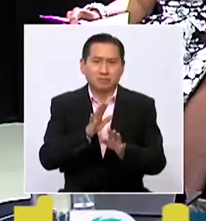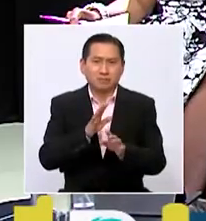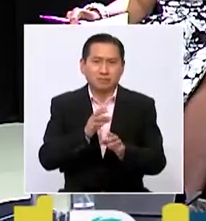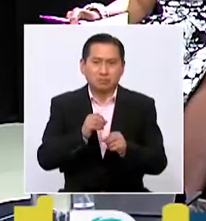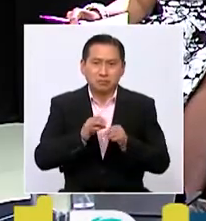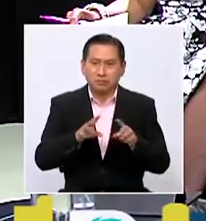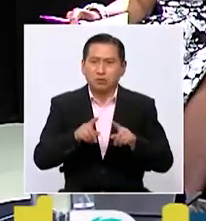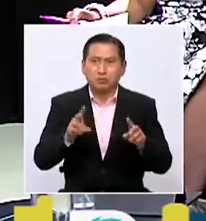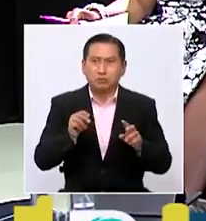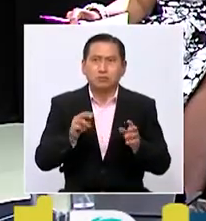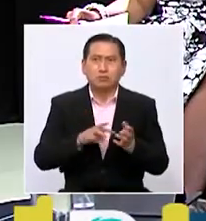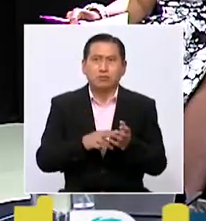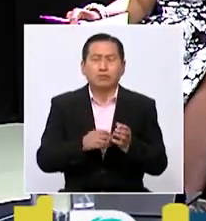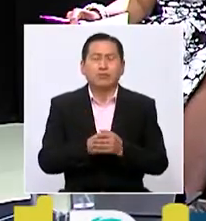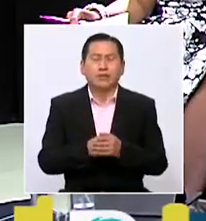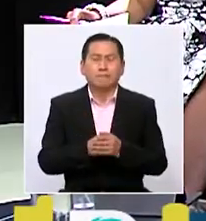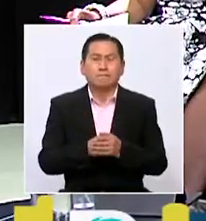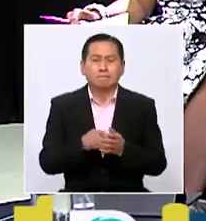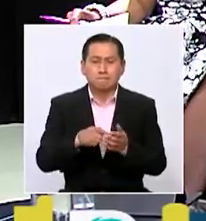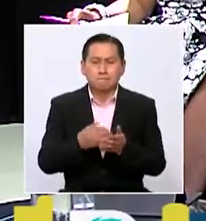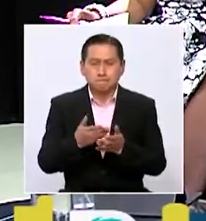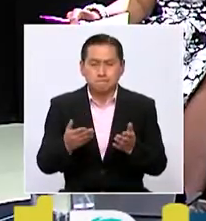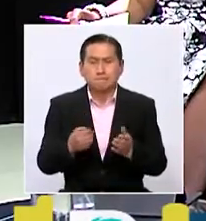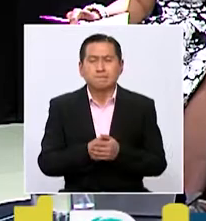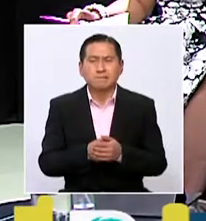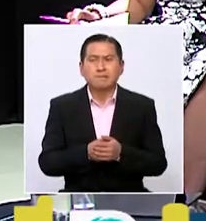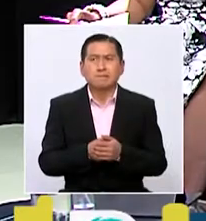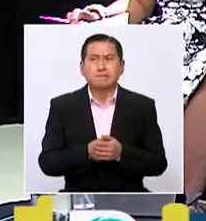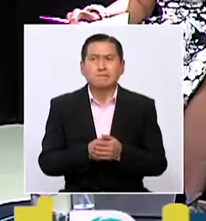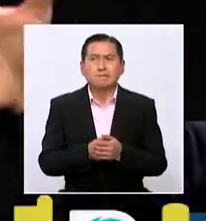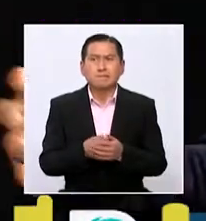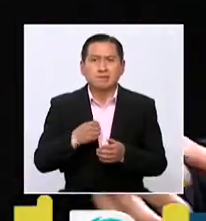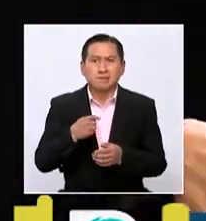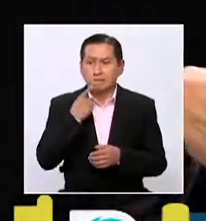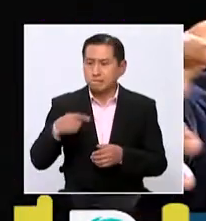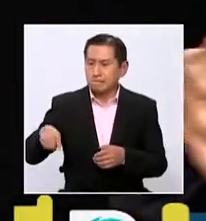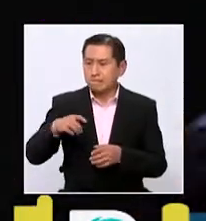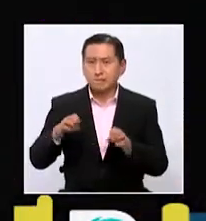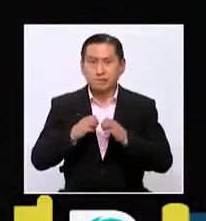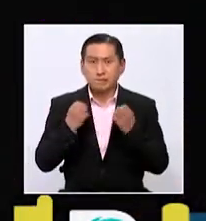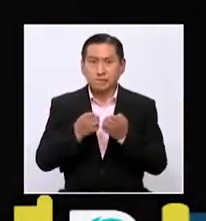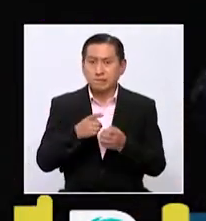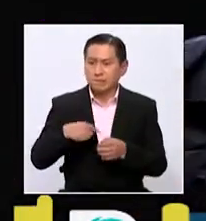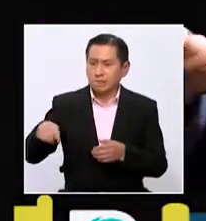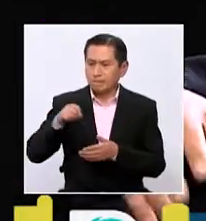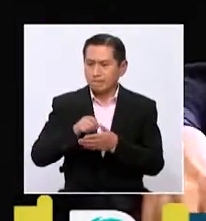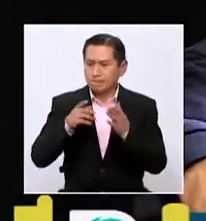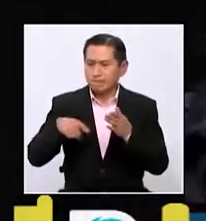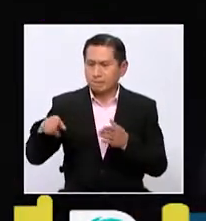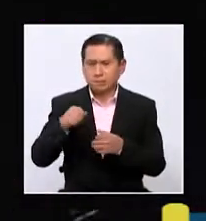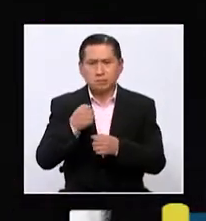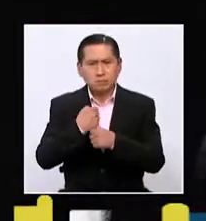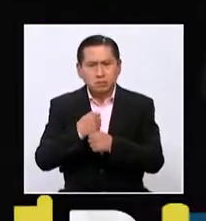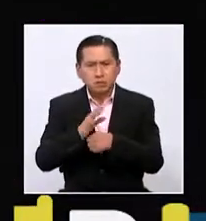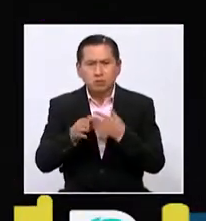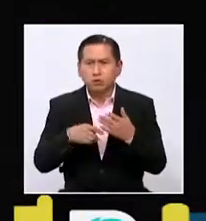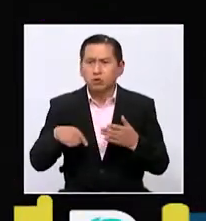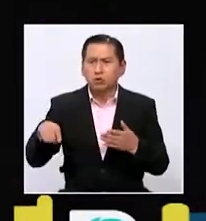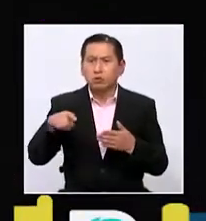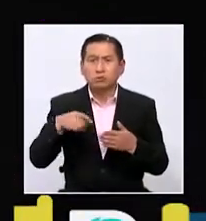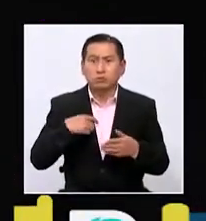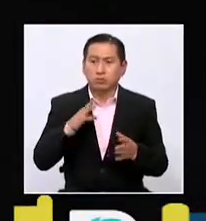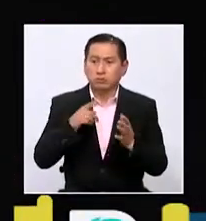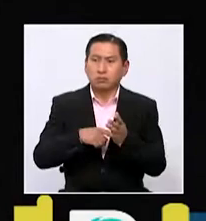un tips. Dentro de las cosas, cuando le dije yo a mi equipo, a escritores, productores,